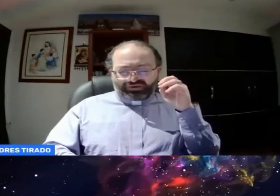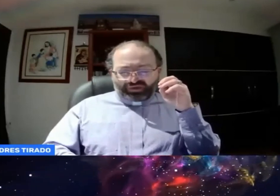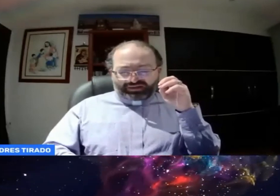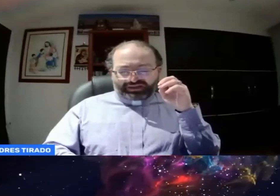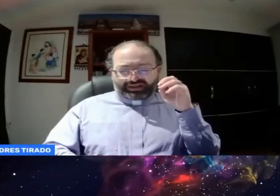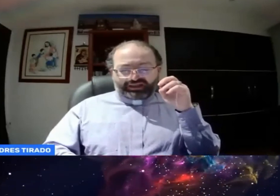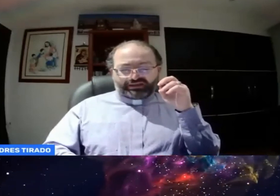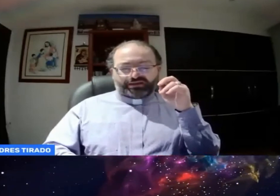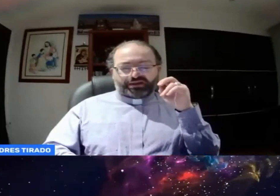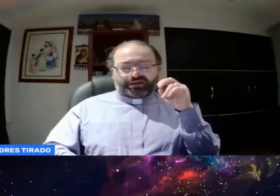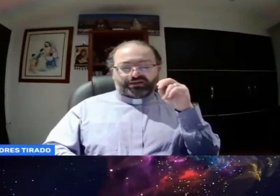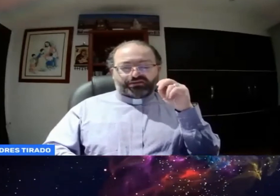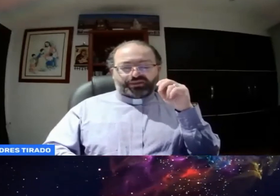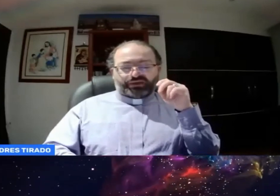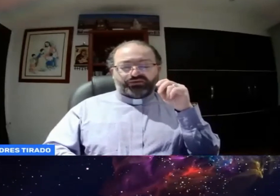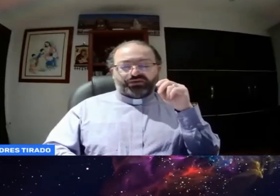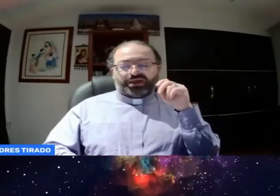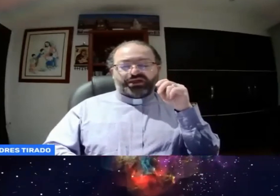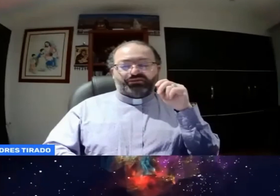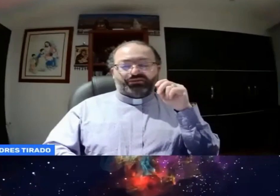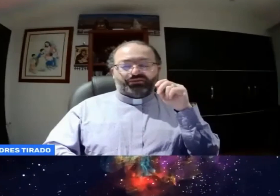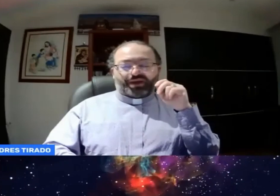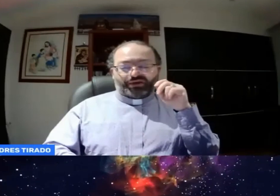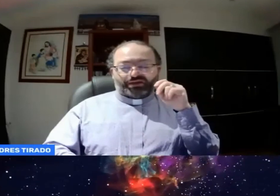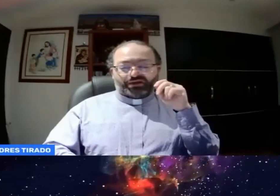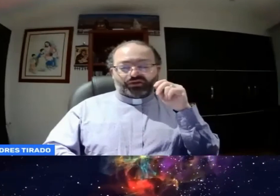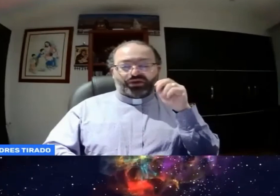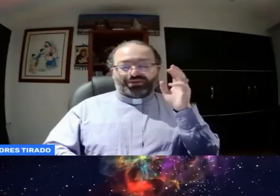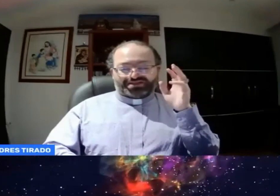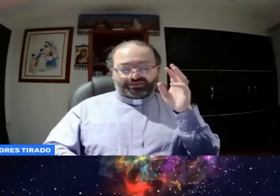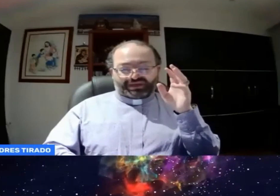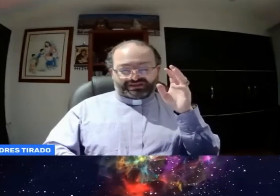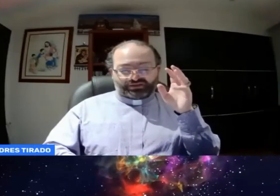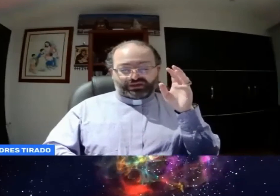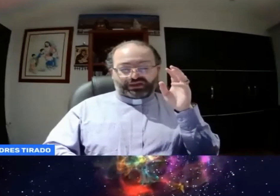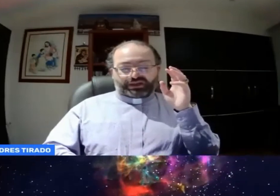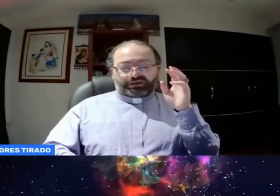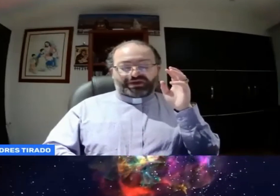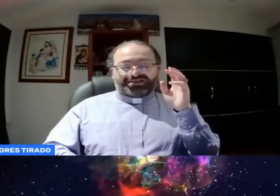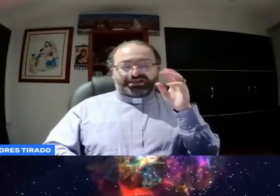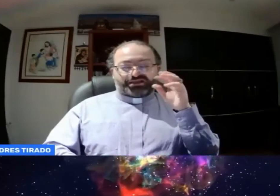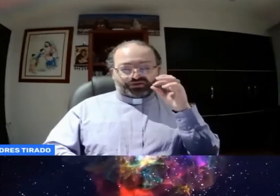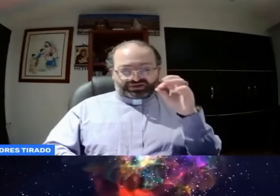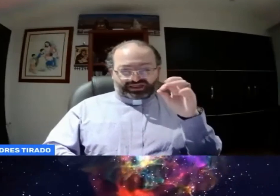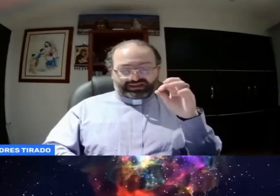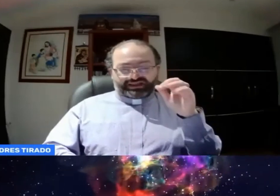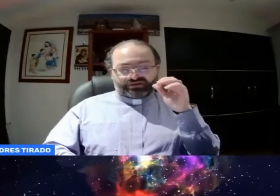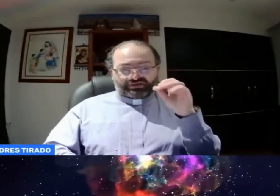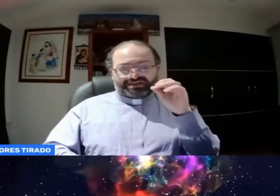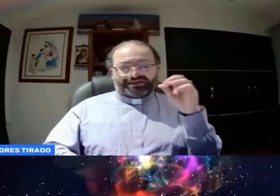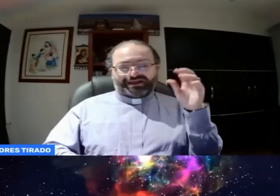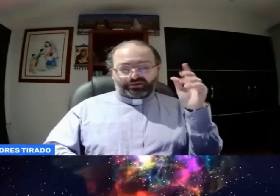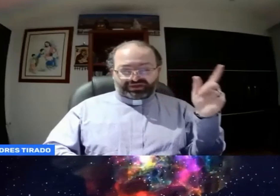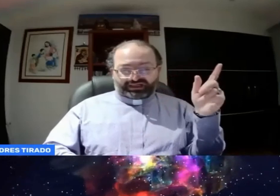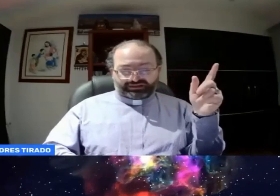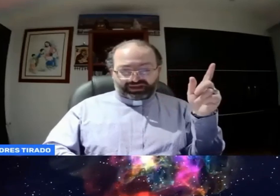va a estar muy fuerte en Perú y va a haber una emancipación, un estallido social. Y